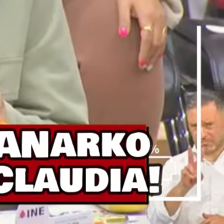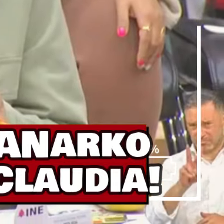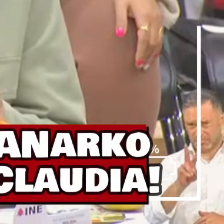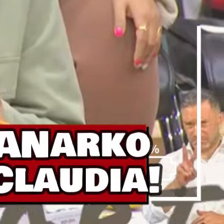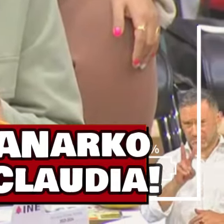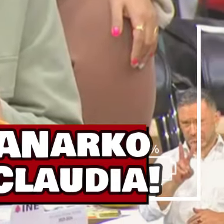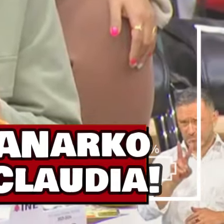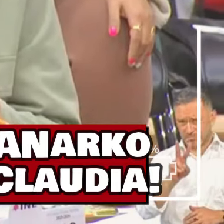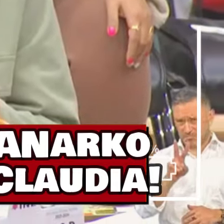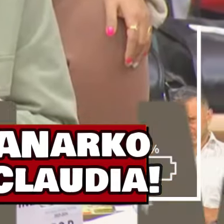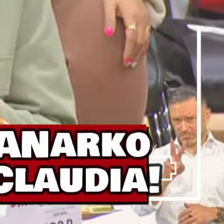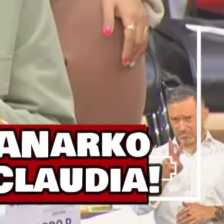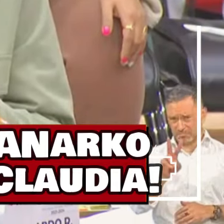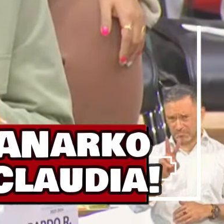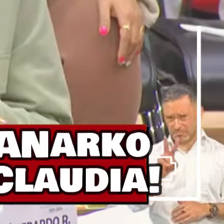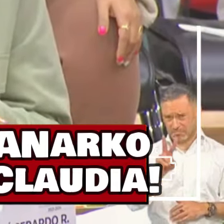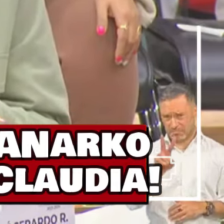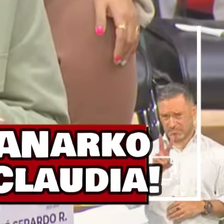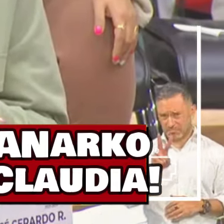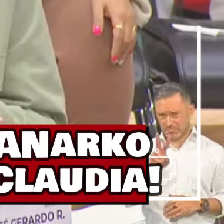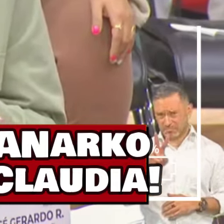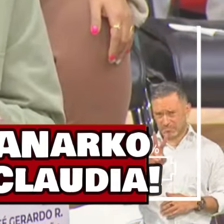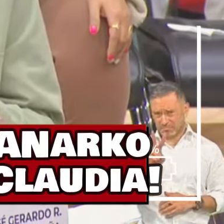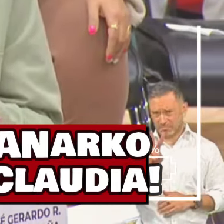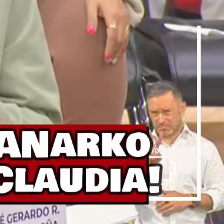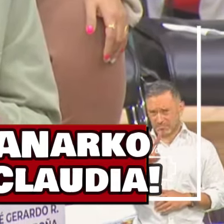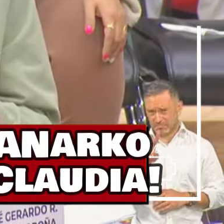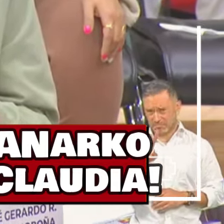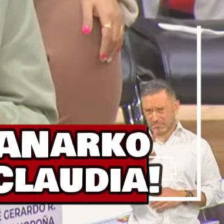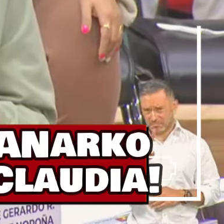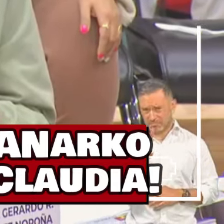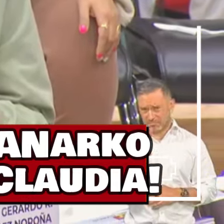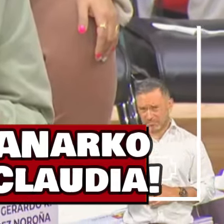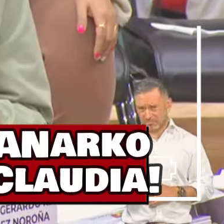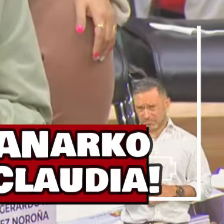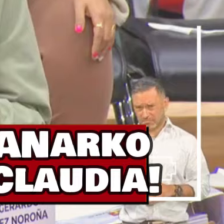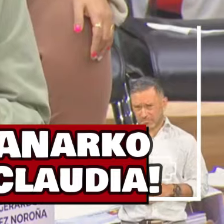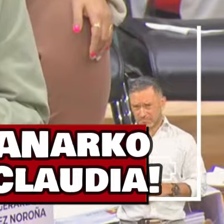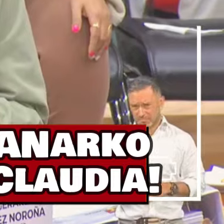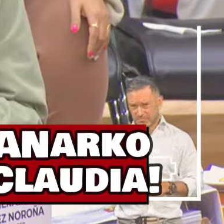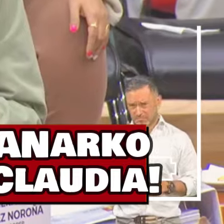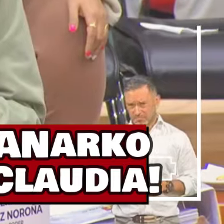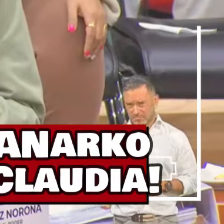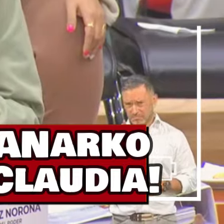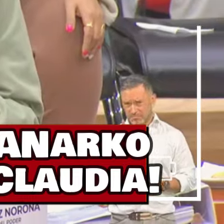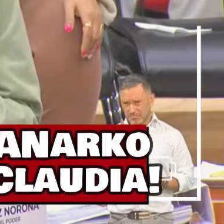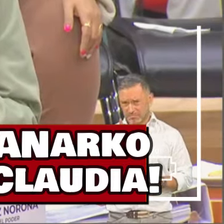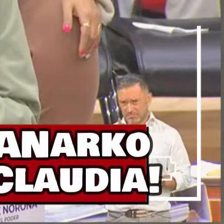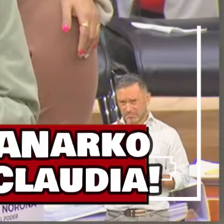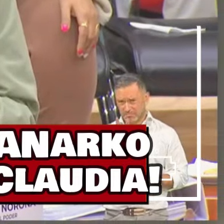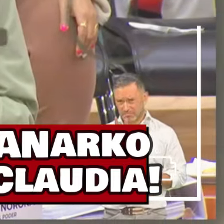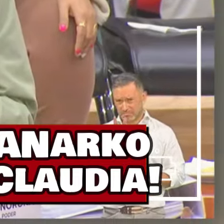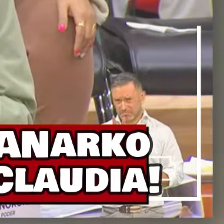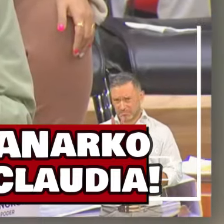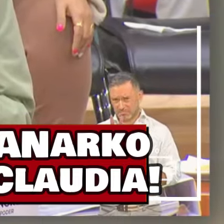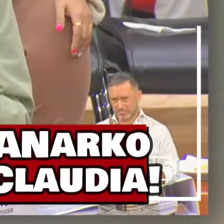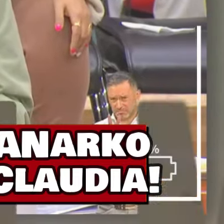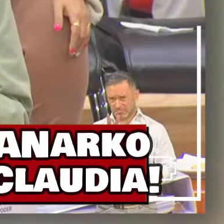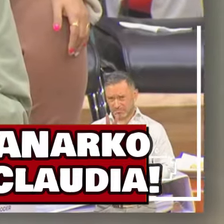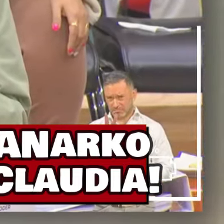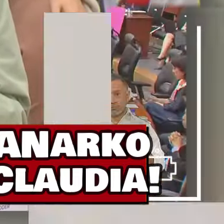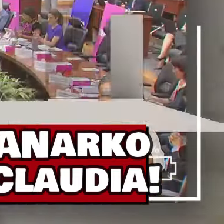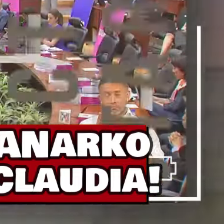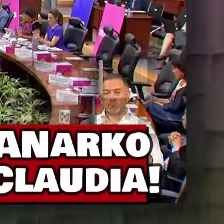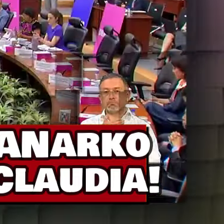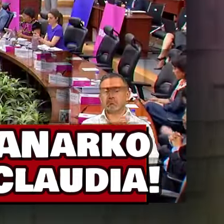representante narcopanista lacayo de Claudio X González por alucinar en que su candidata, Xochitl Botar Gálvez, ganará como le manda su